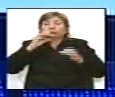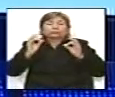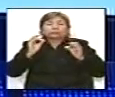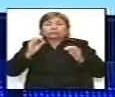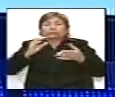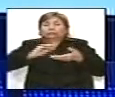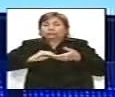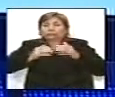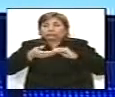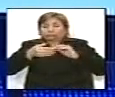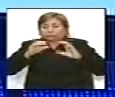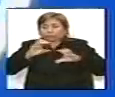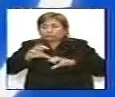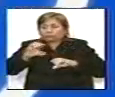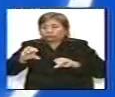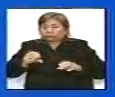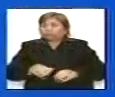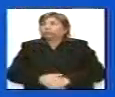comunidades campesinas.